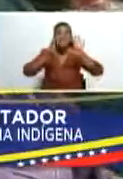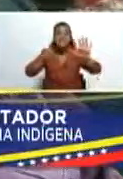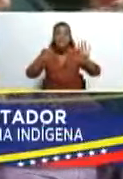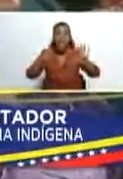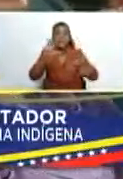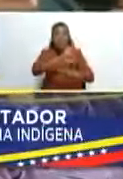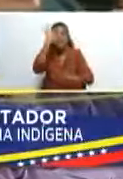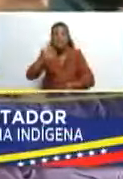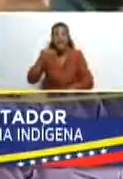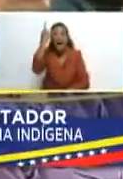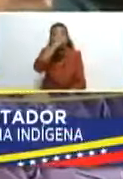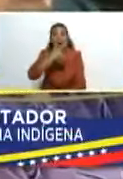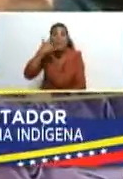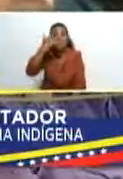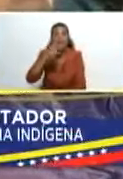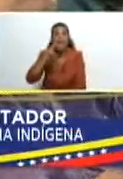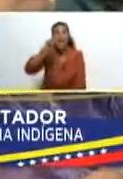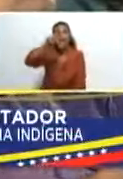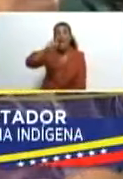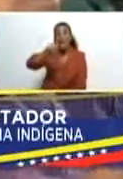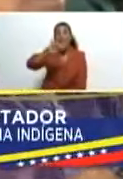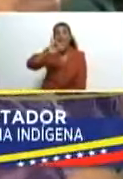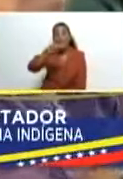...16% africano de Nigeria.